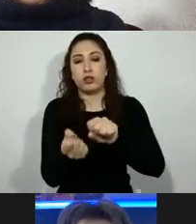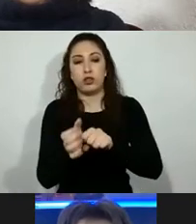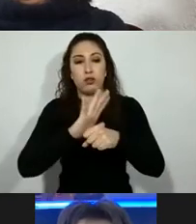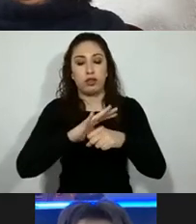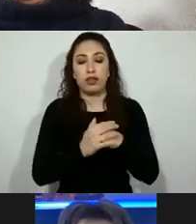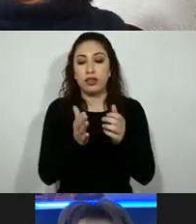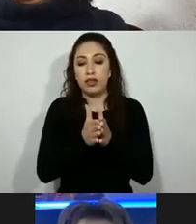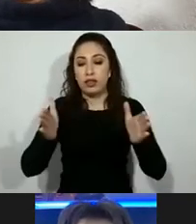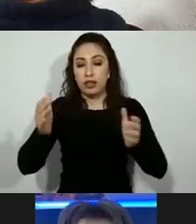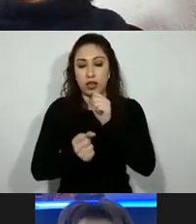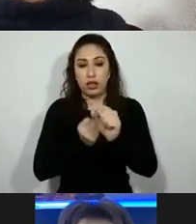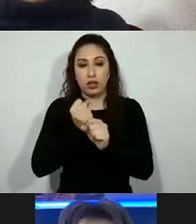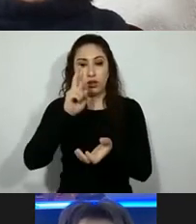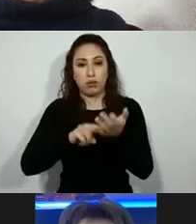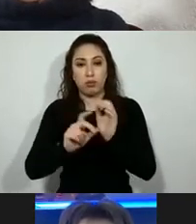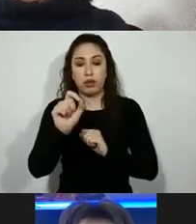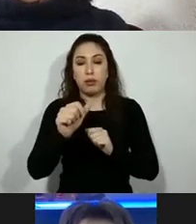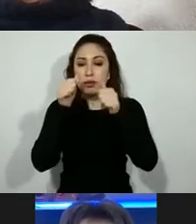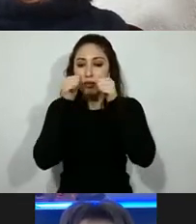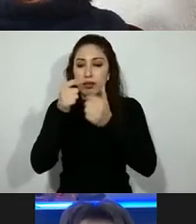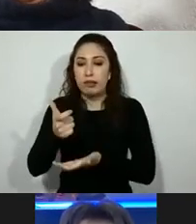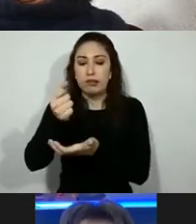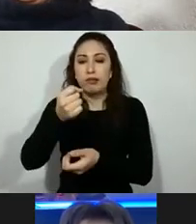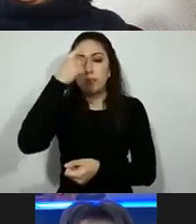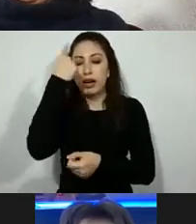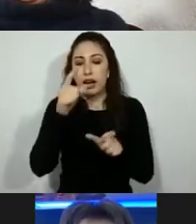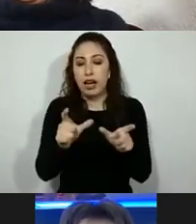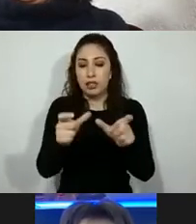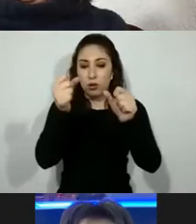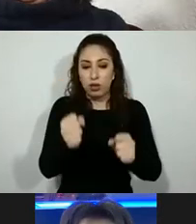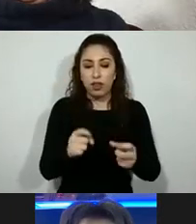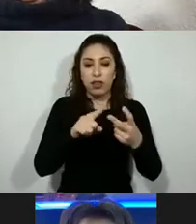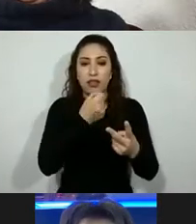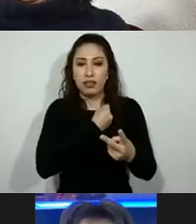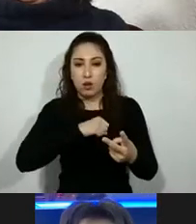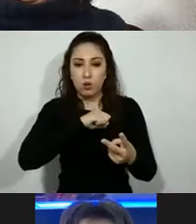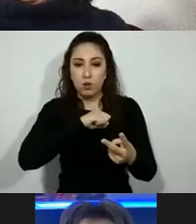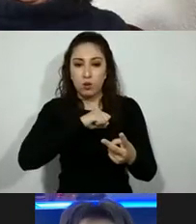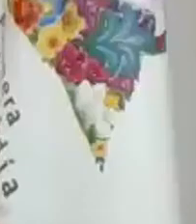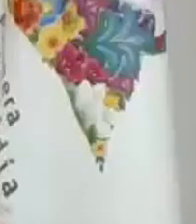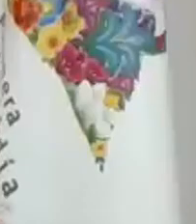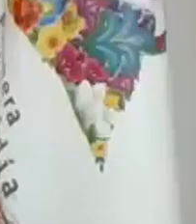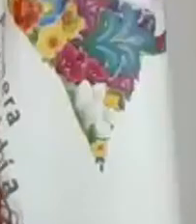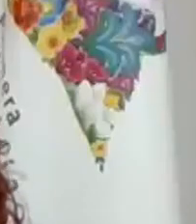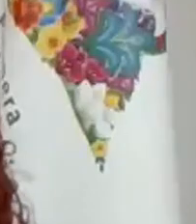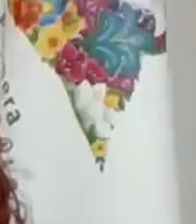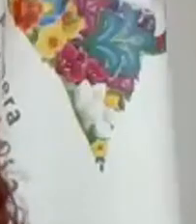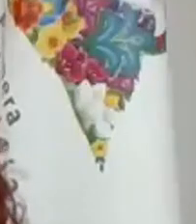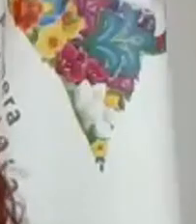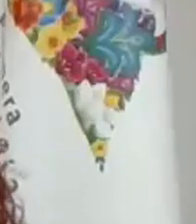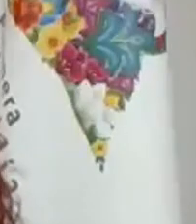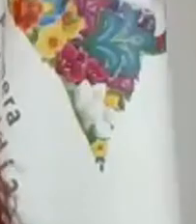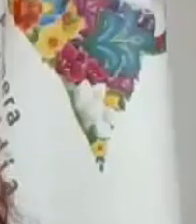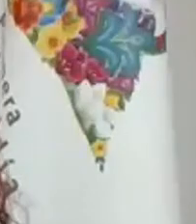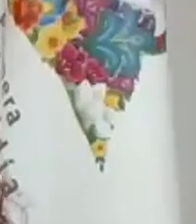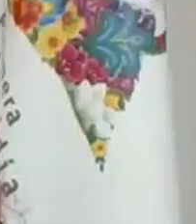el gasto en seguridad, en salud, en servicios y en las obras para el bienestar de la población. Para